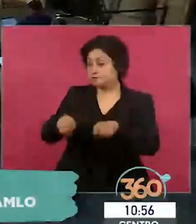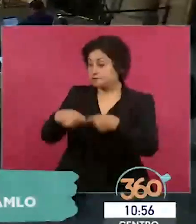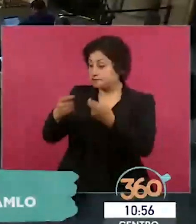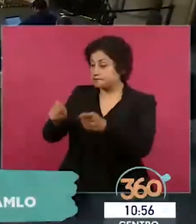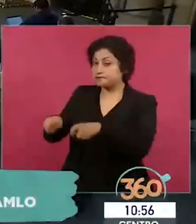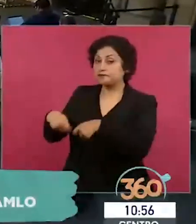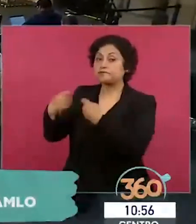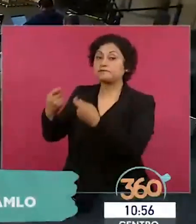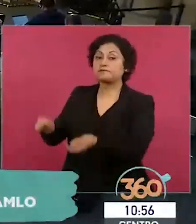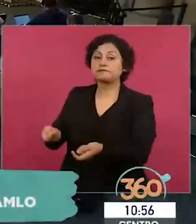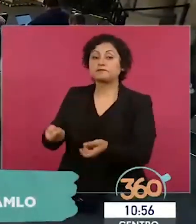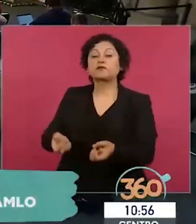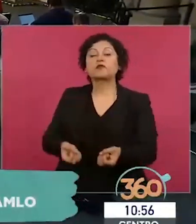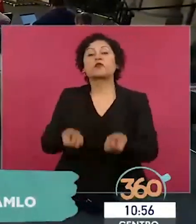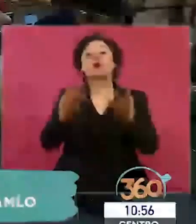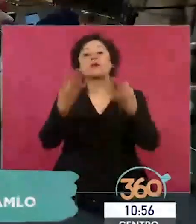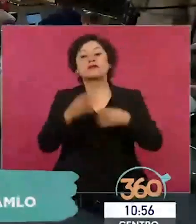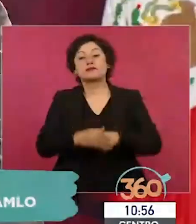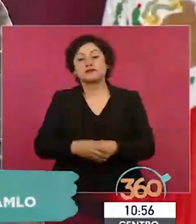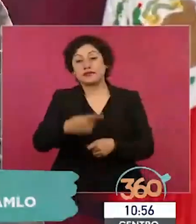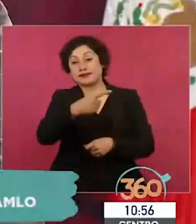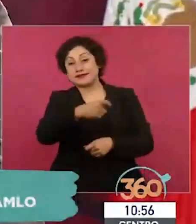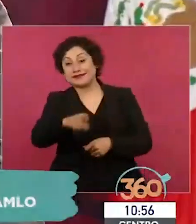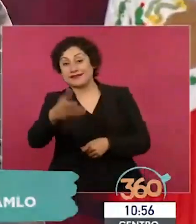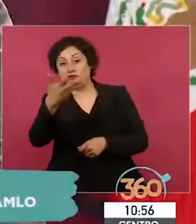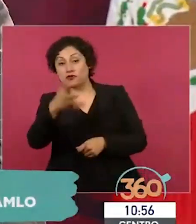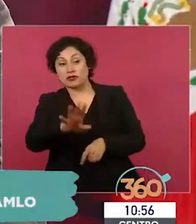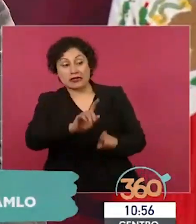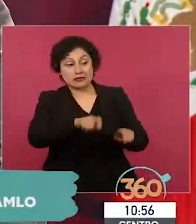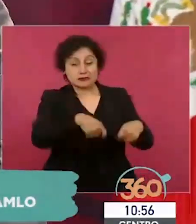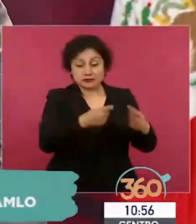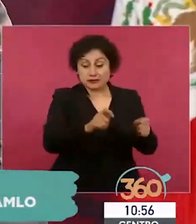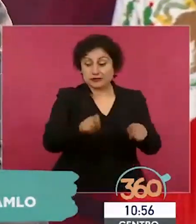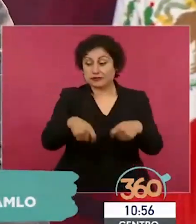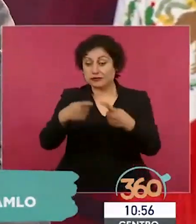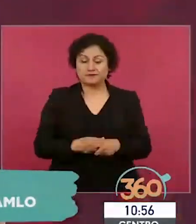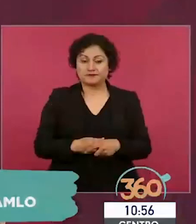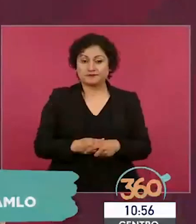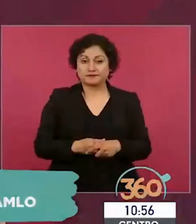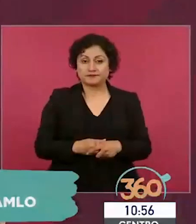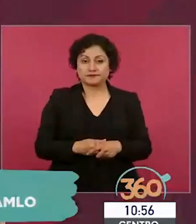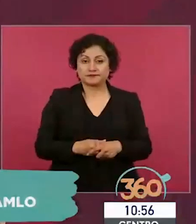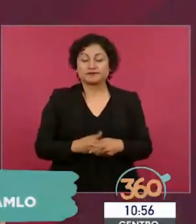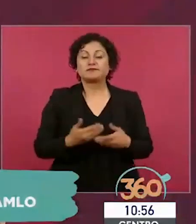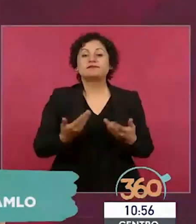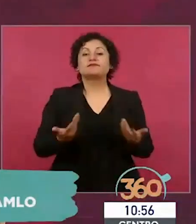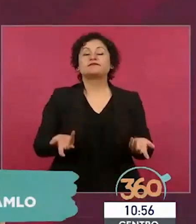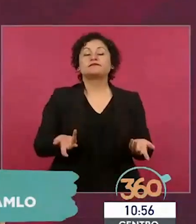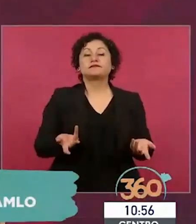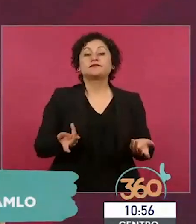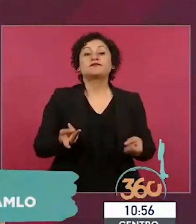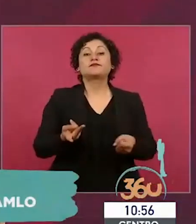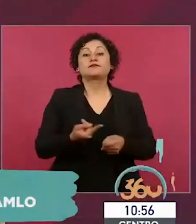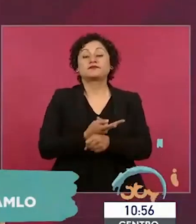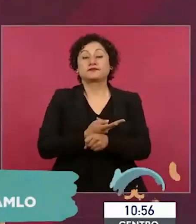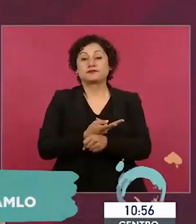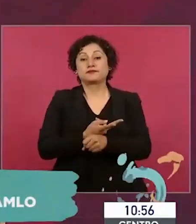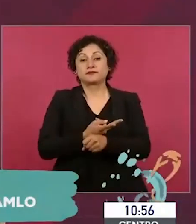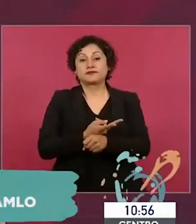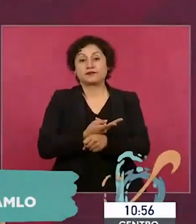entregar ciento diez bloques ciento diez contratos Qué sucedió